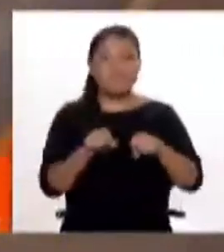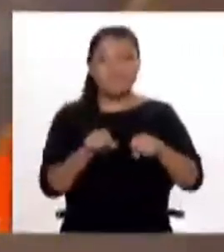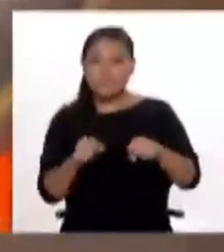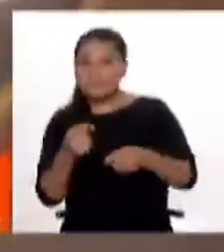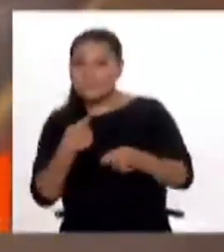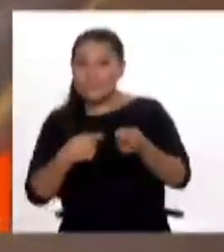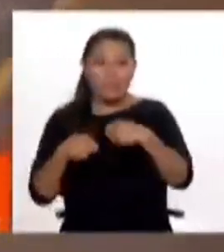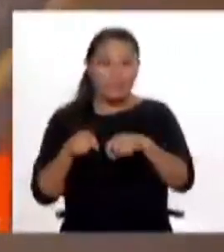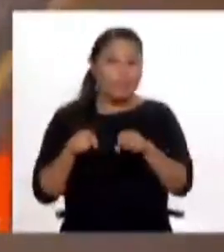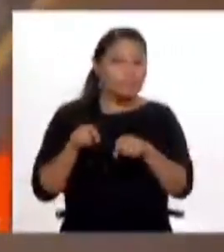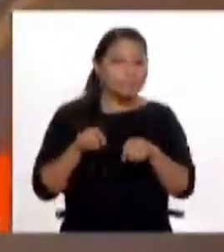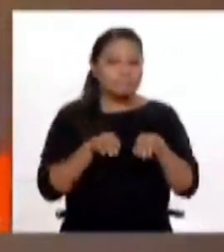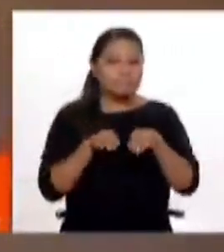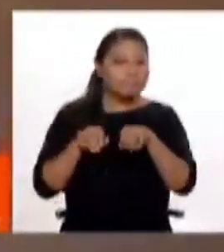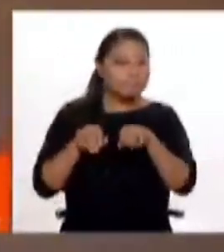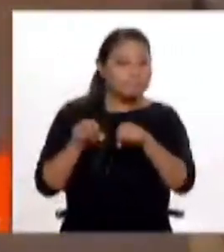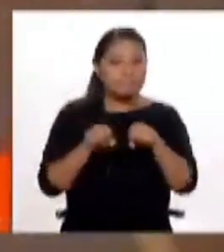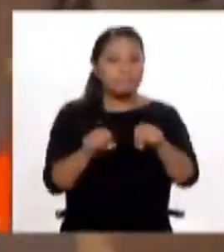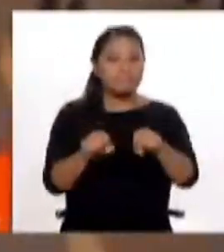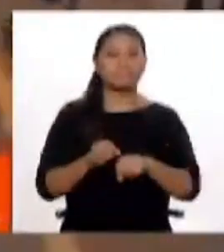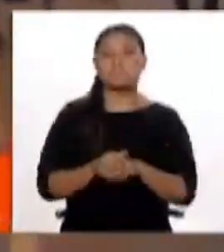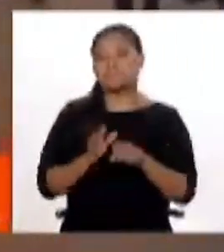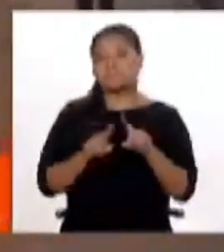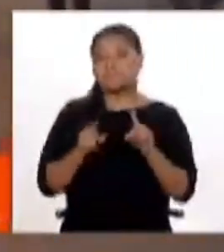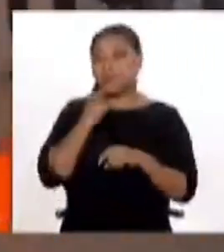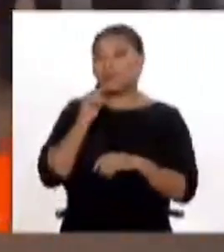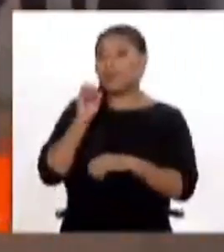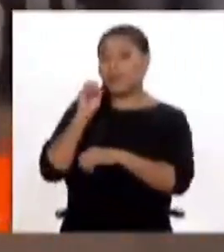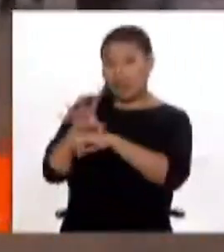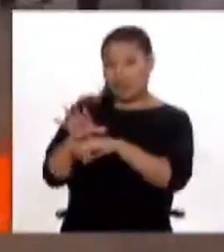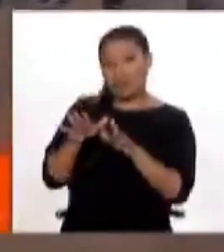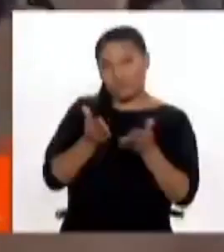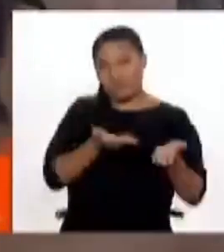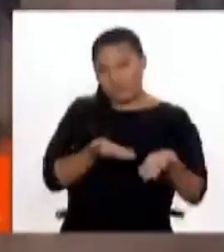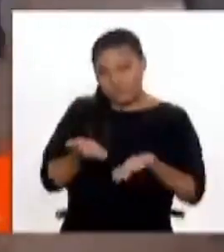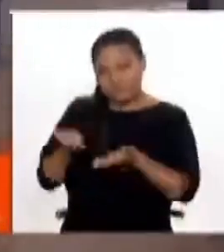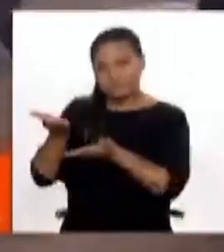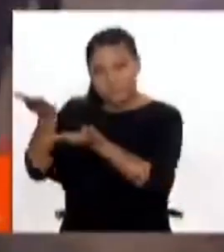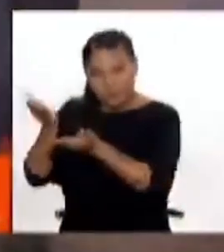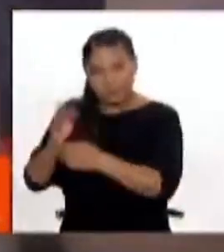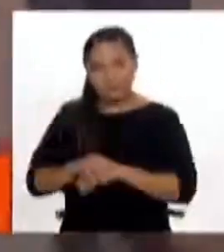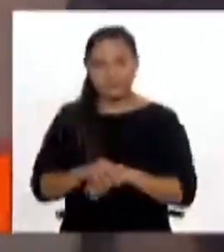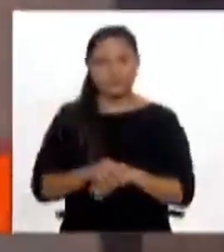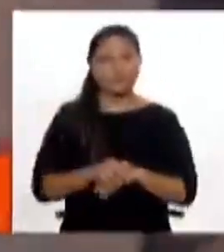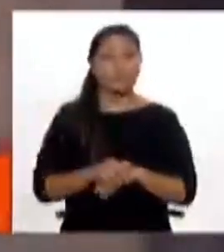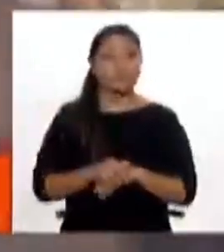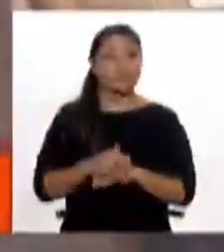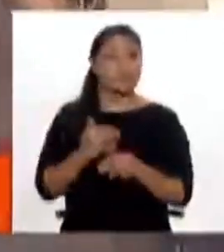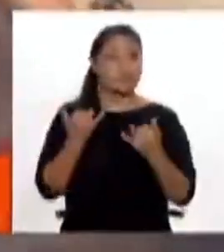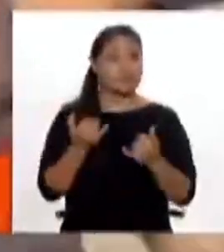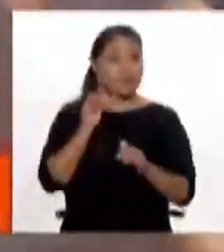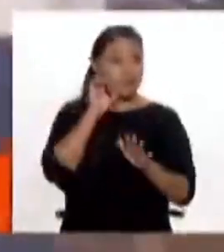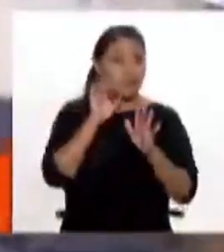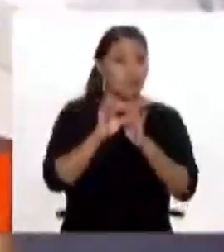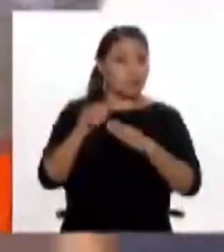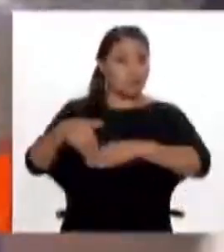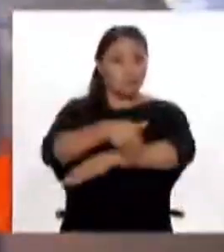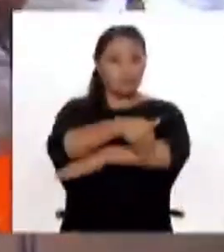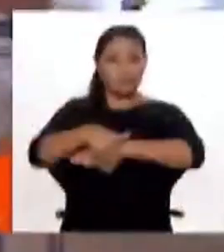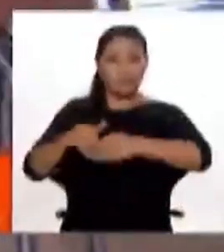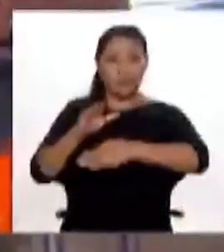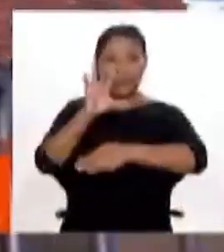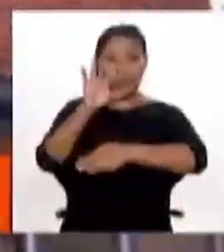venden rápidamente. Sin embargo, pues, se les indica, ¿no?, que tienen que retirarse. Aquí, por ejemplo, ya en la cuadra 8 de